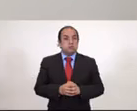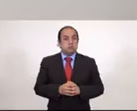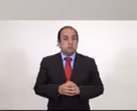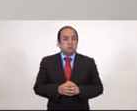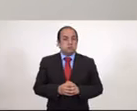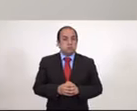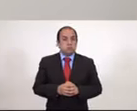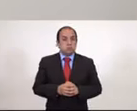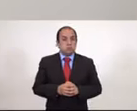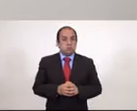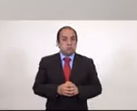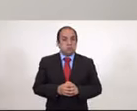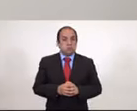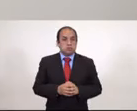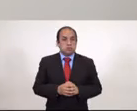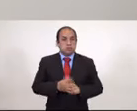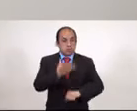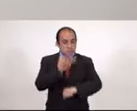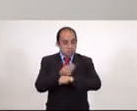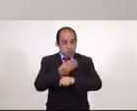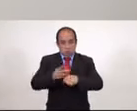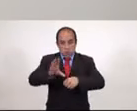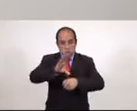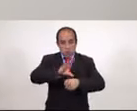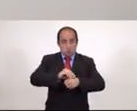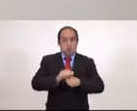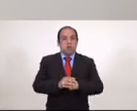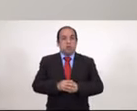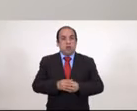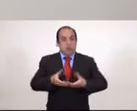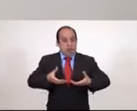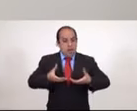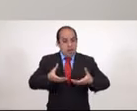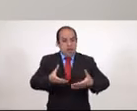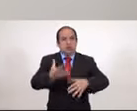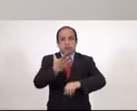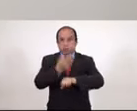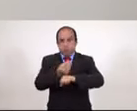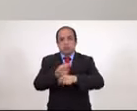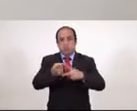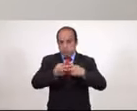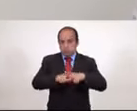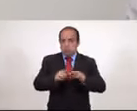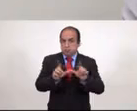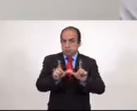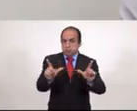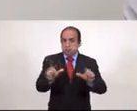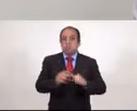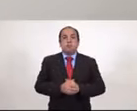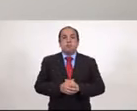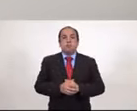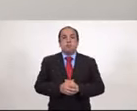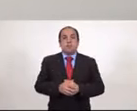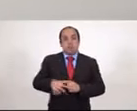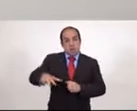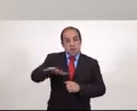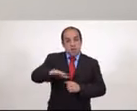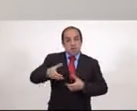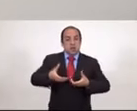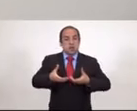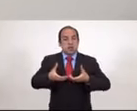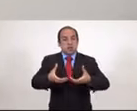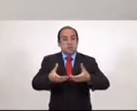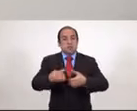la recuperación total con el reencarpetamiento que ya inició en este sitio de Avenida